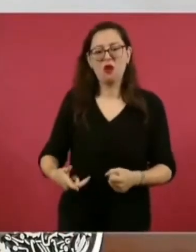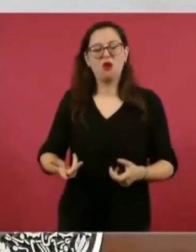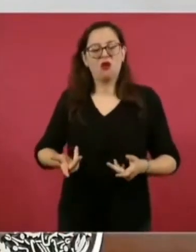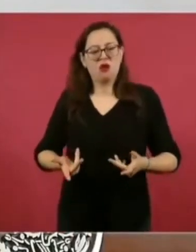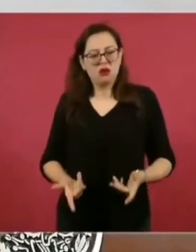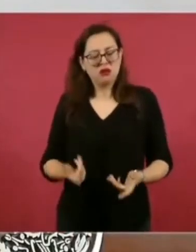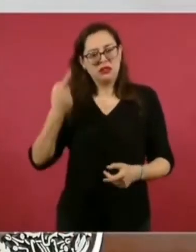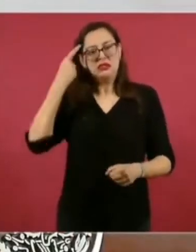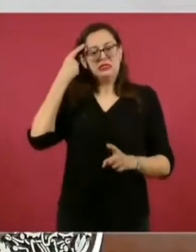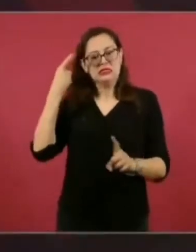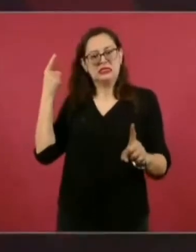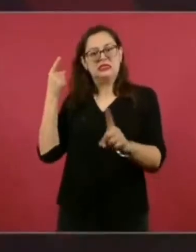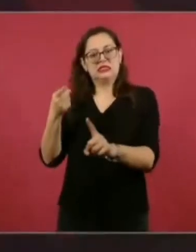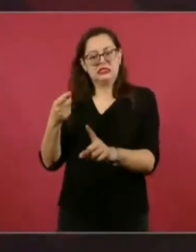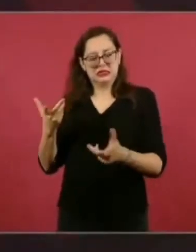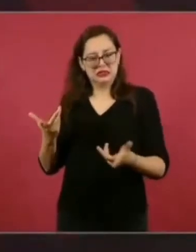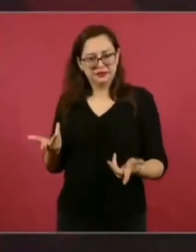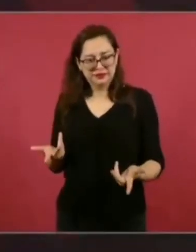debíamos concentrarnos,